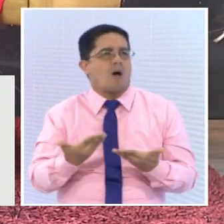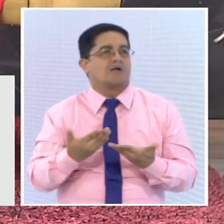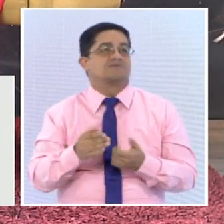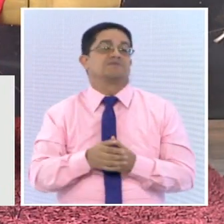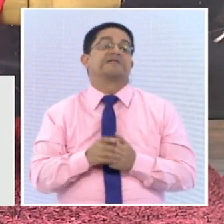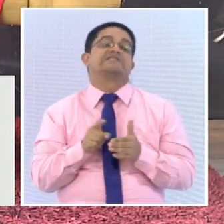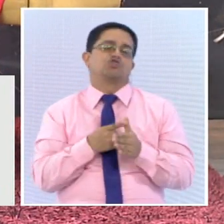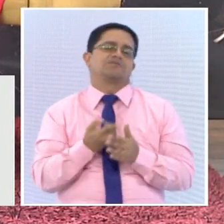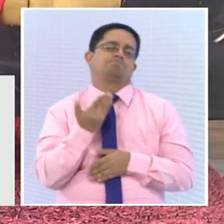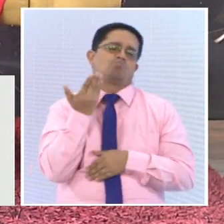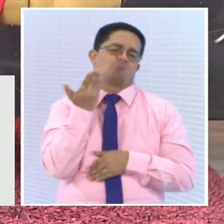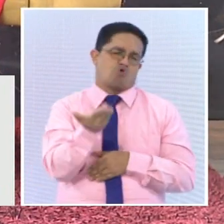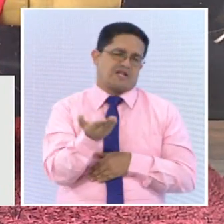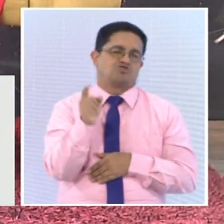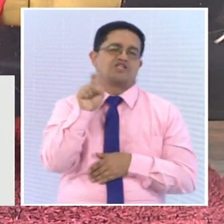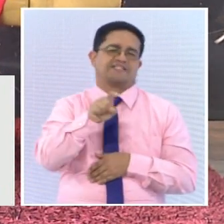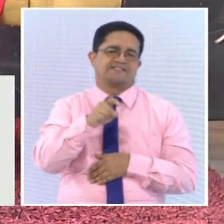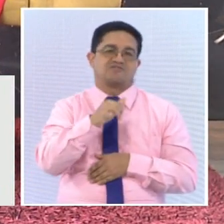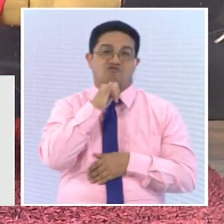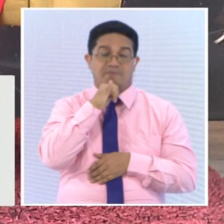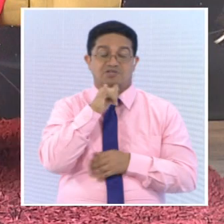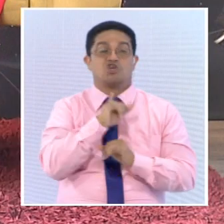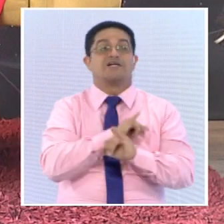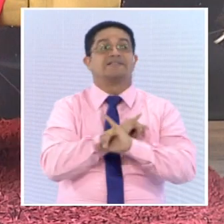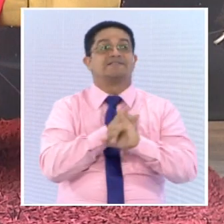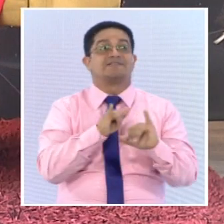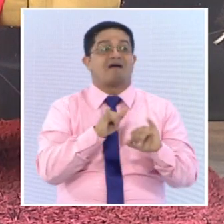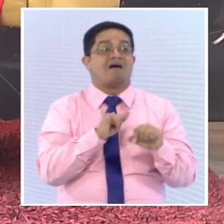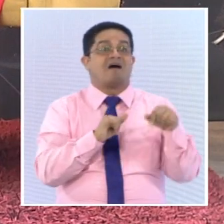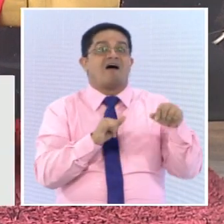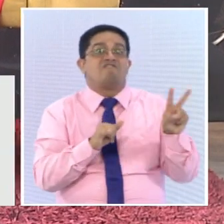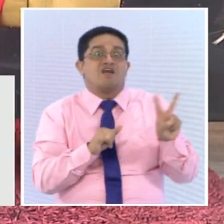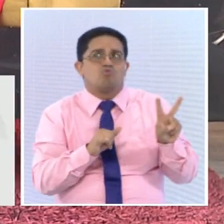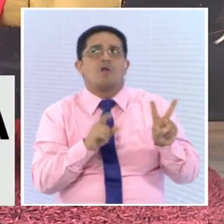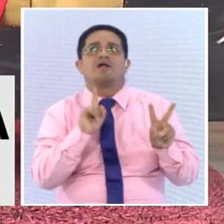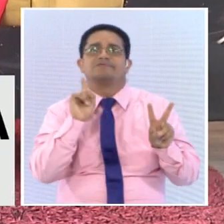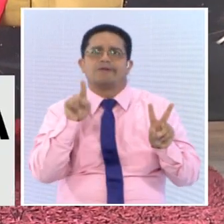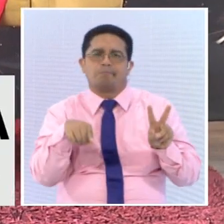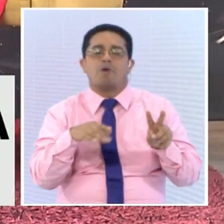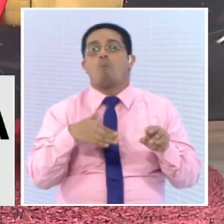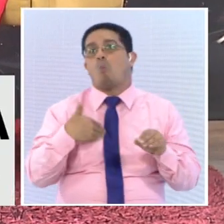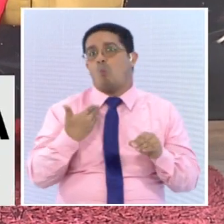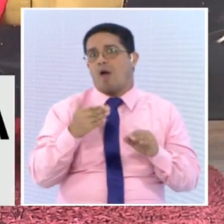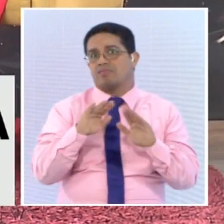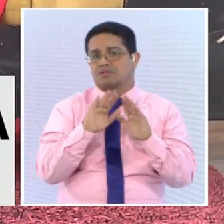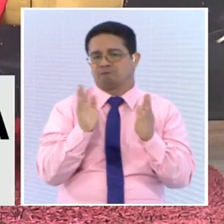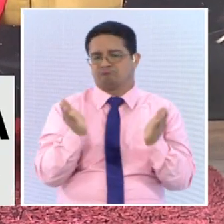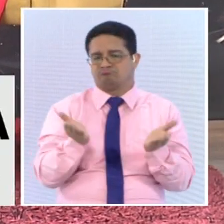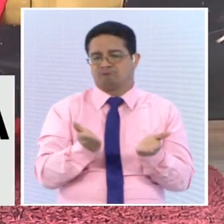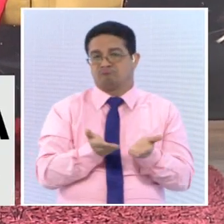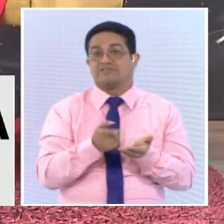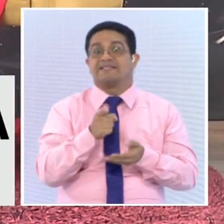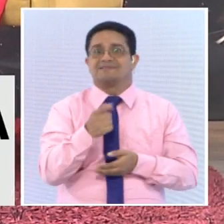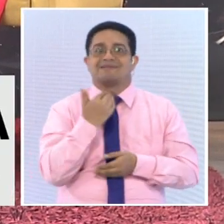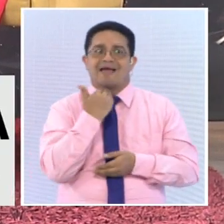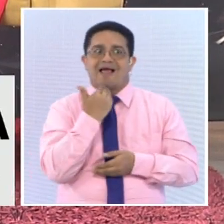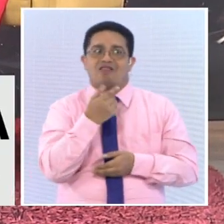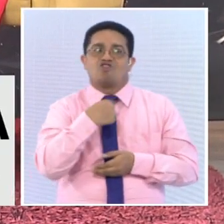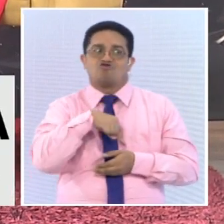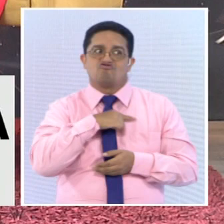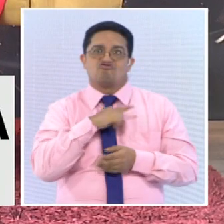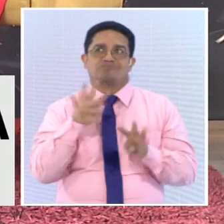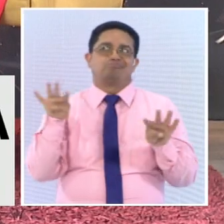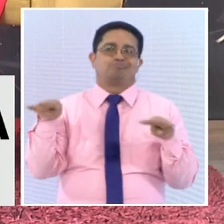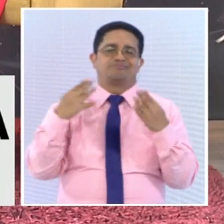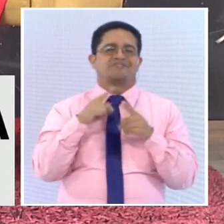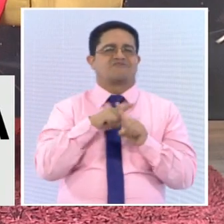información que, imagínate, estamos hablando de que ya no es nada más nacional, sino puede ser global, internacional, y eso es algo que nos marca la diferencia. Por supuesto,